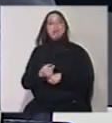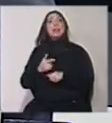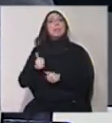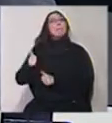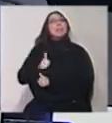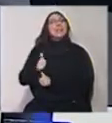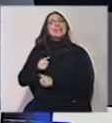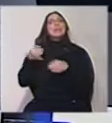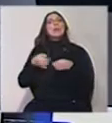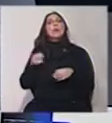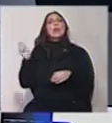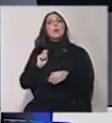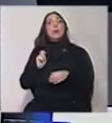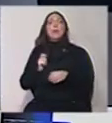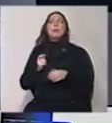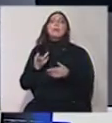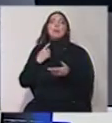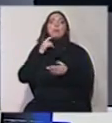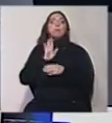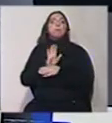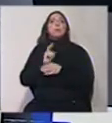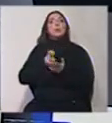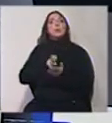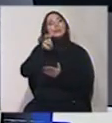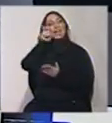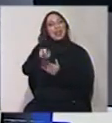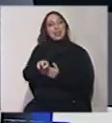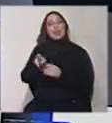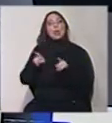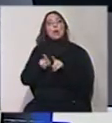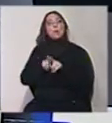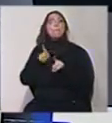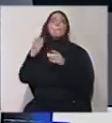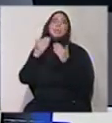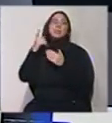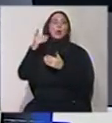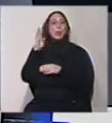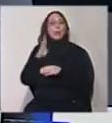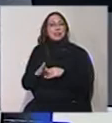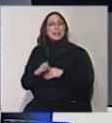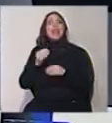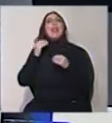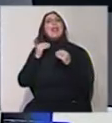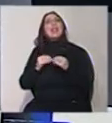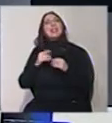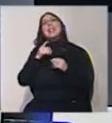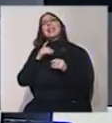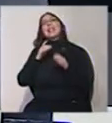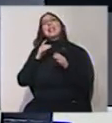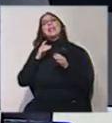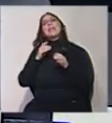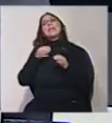militarización de la seguridad pública sería dar un salto similar al salto que dio Brasil, que implicaría la declaración, por ejemplo,